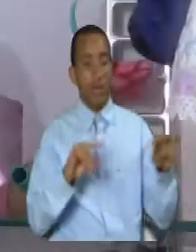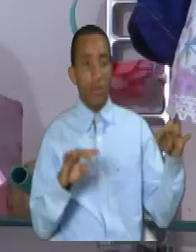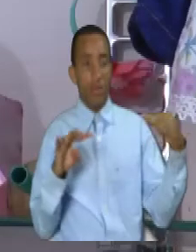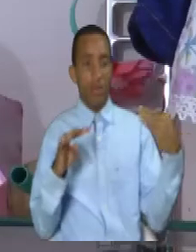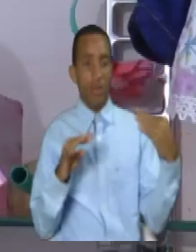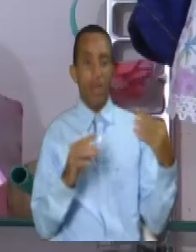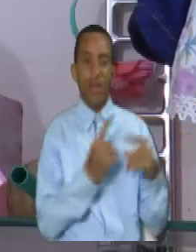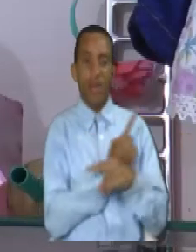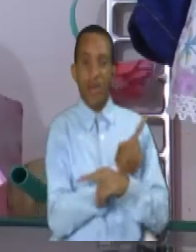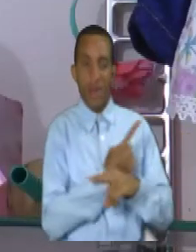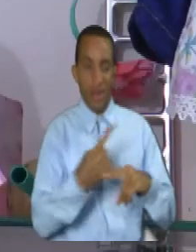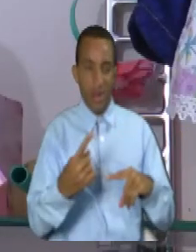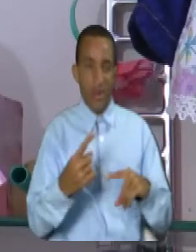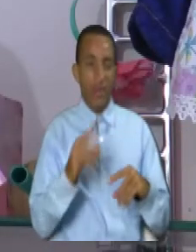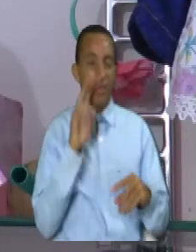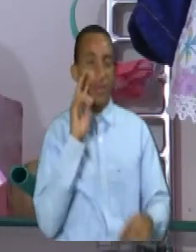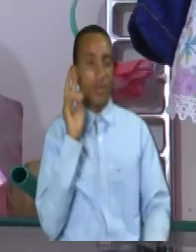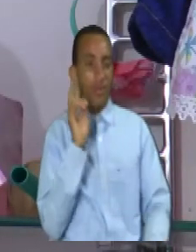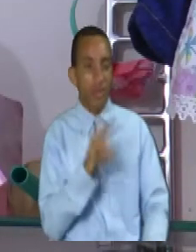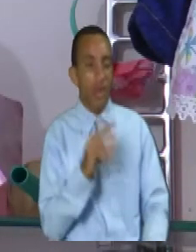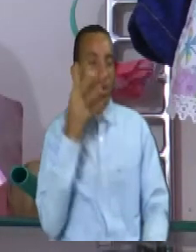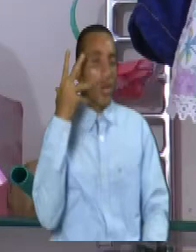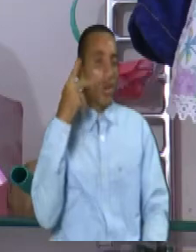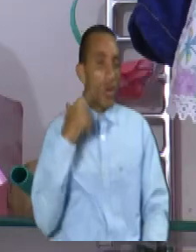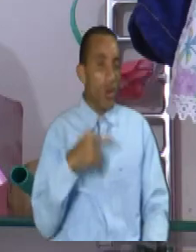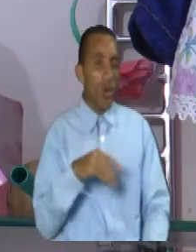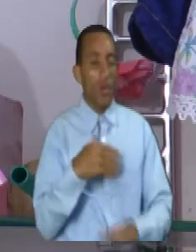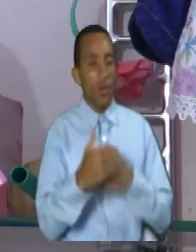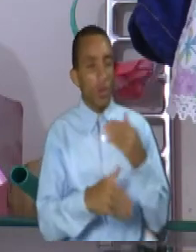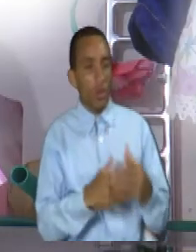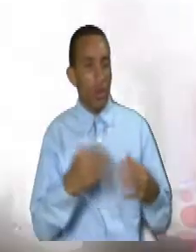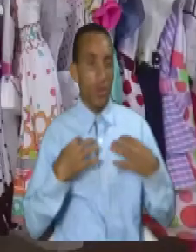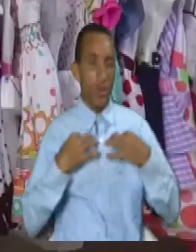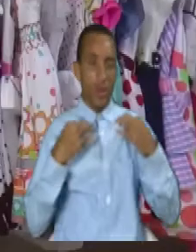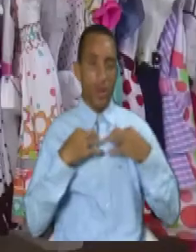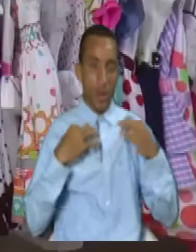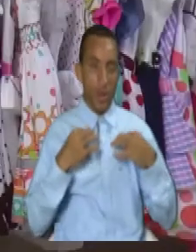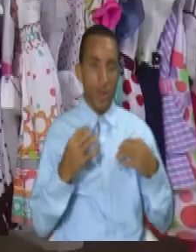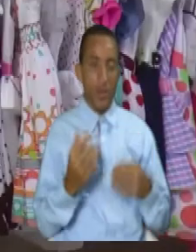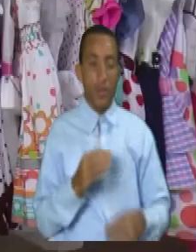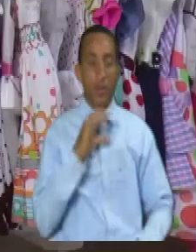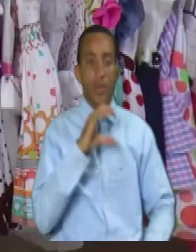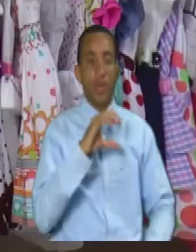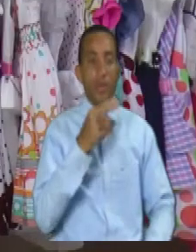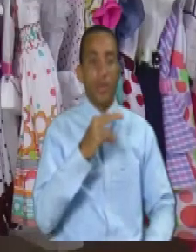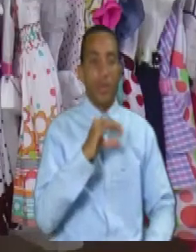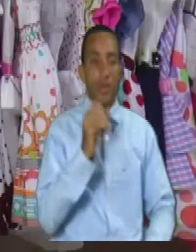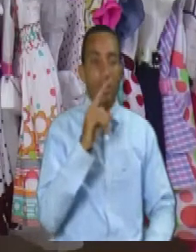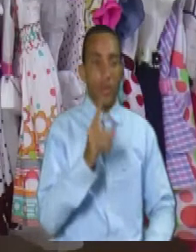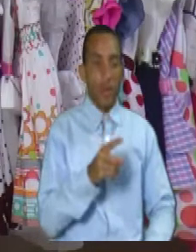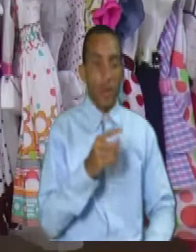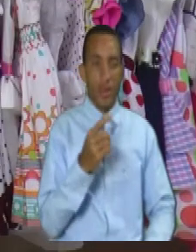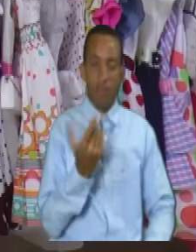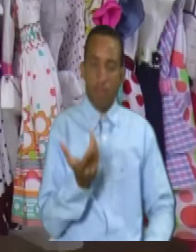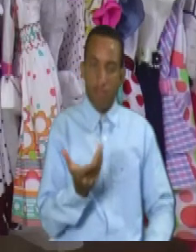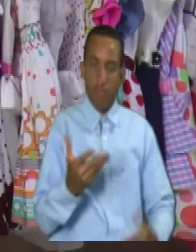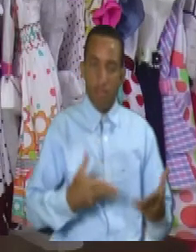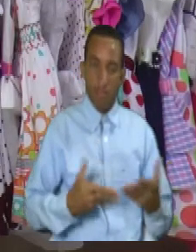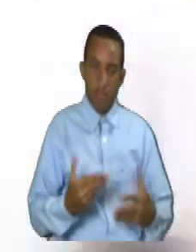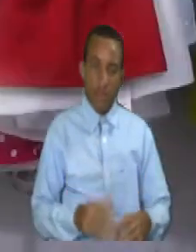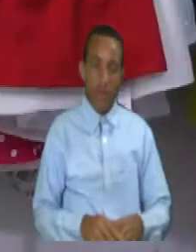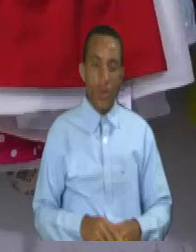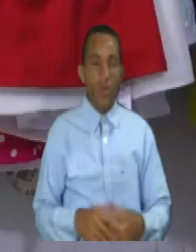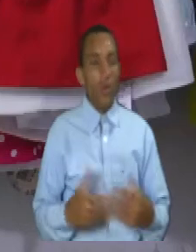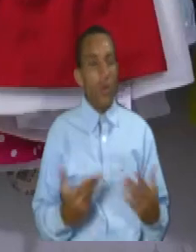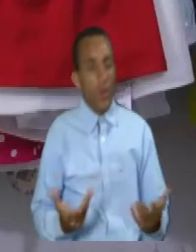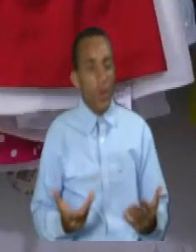las semanas ven día a día cómo nosotras vamos luciendo las prendas de chicas y chicos. Y lo primero que nos preguntan es, Jennifer, ¿y